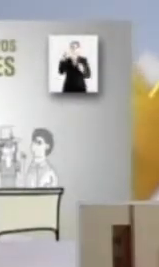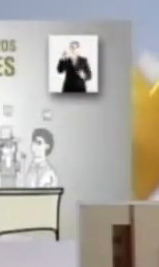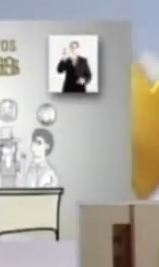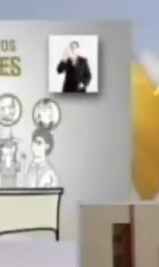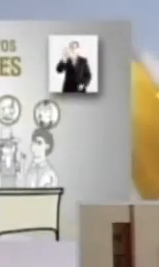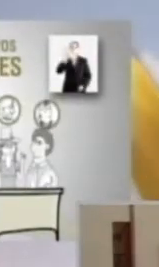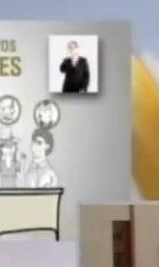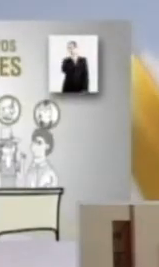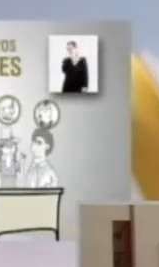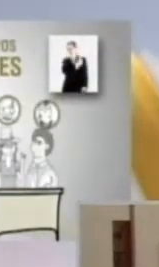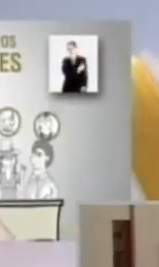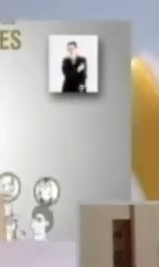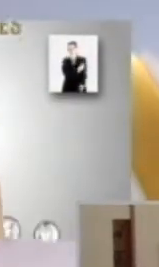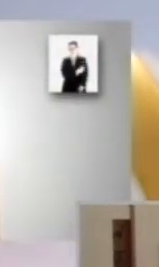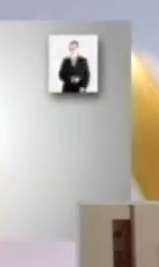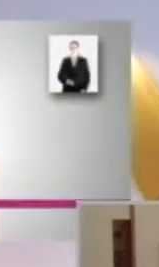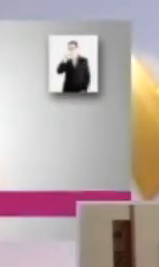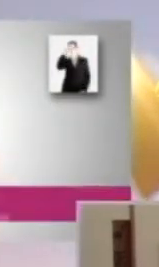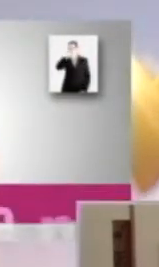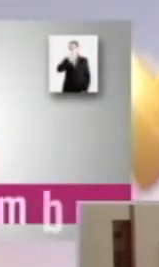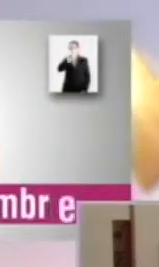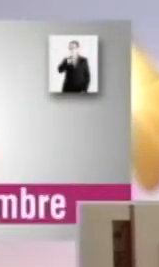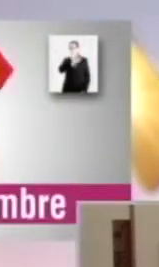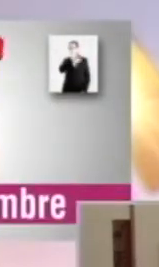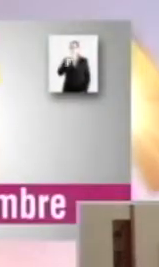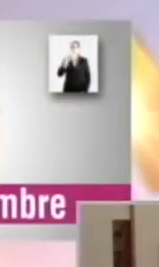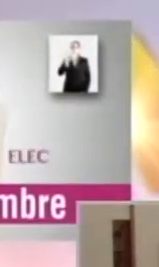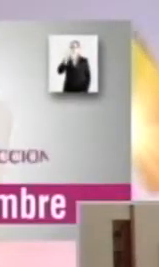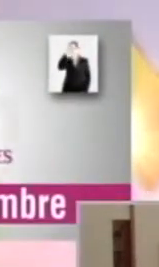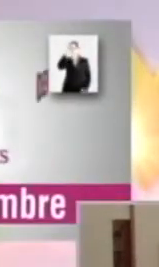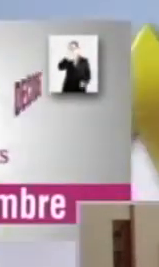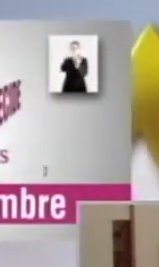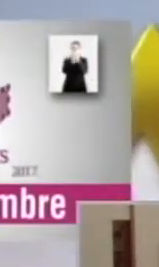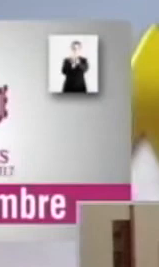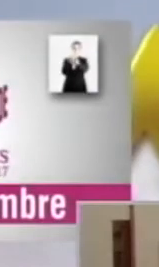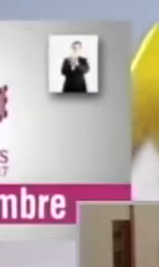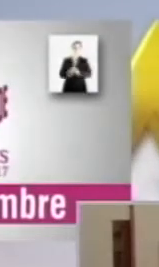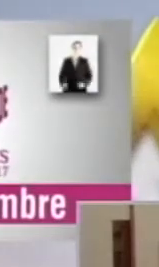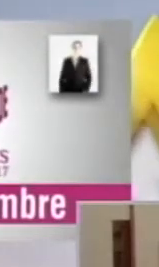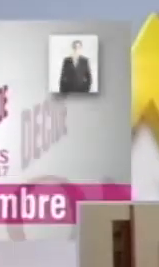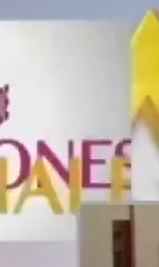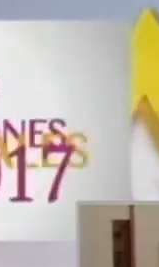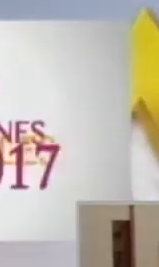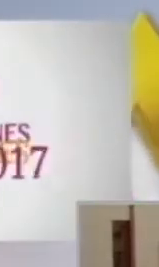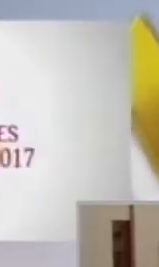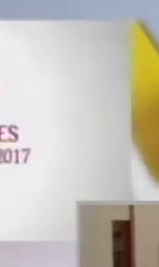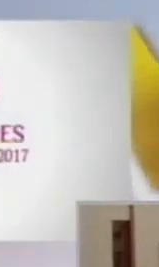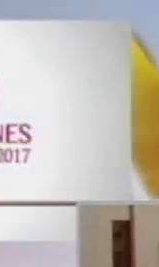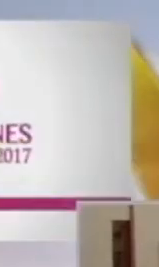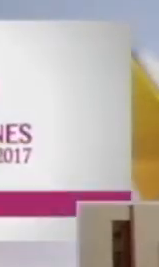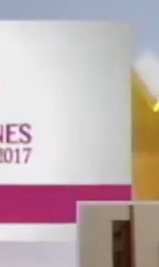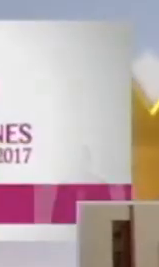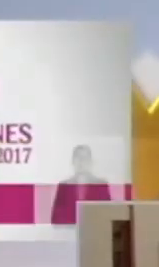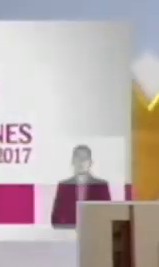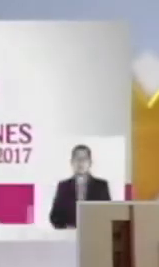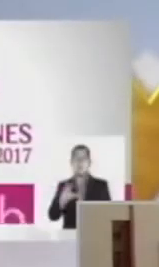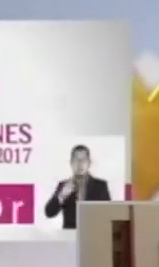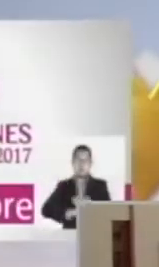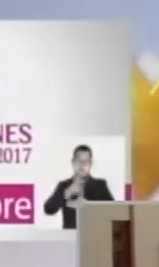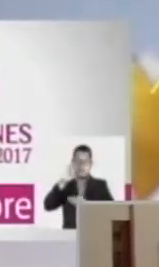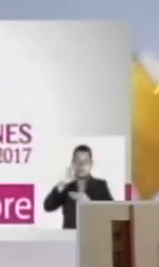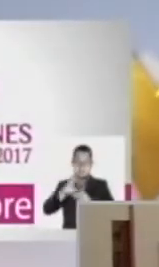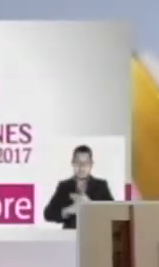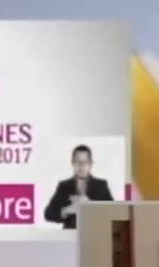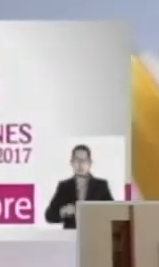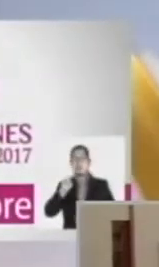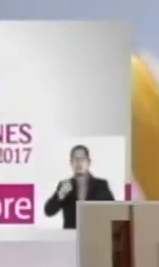autocontrolarte. En las universidades debe haber una metapolítica judicial en el que se les imbuya del criterio a los que